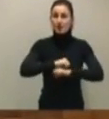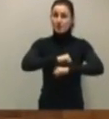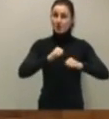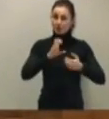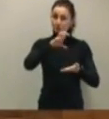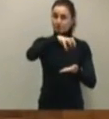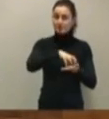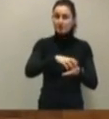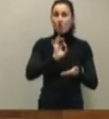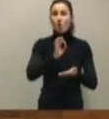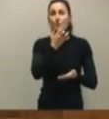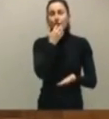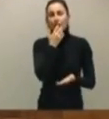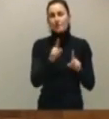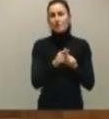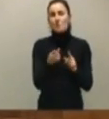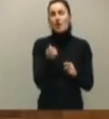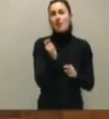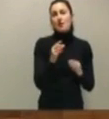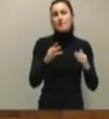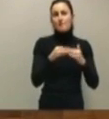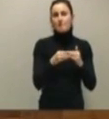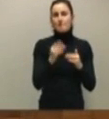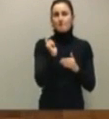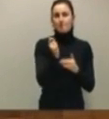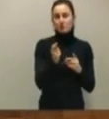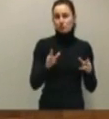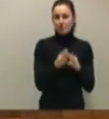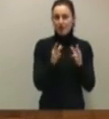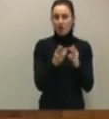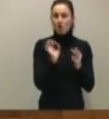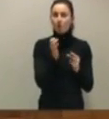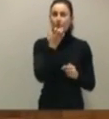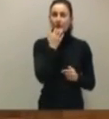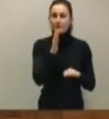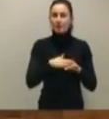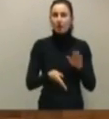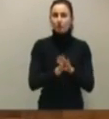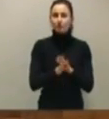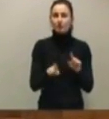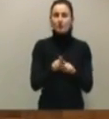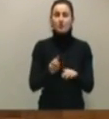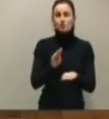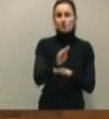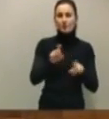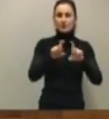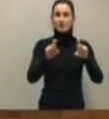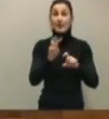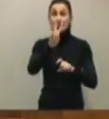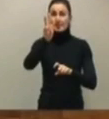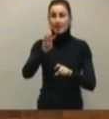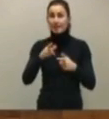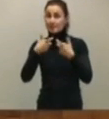Por ejemplo, para mantener el salario social. Por ejemplo, para mantener las subvenciones a las entidades del